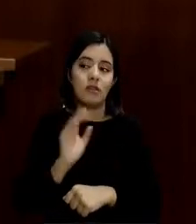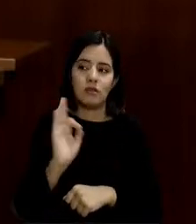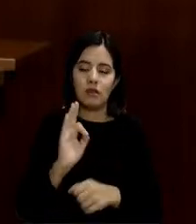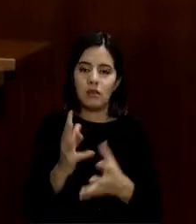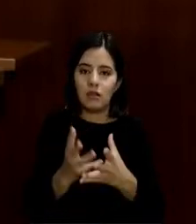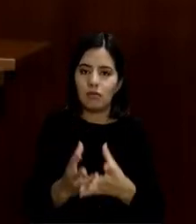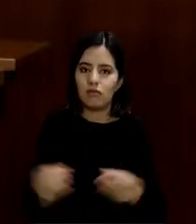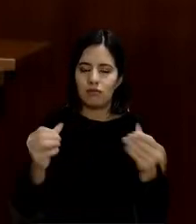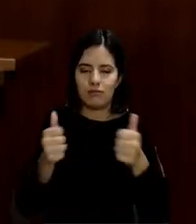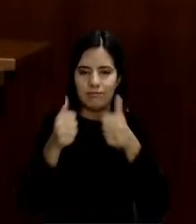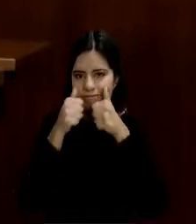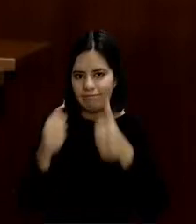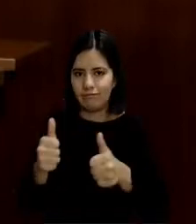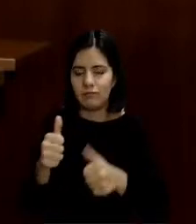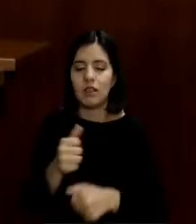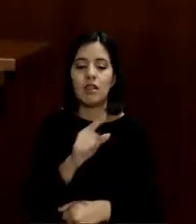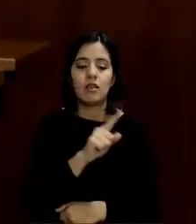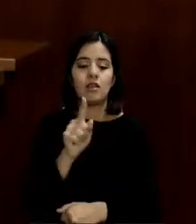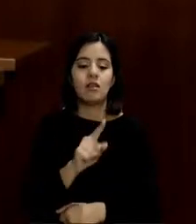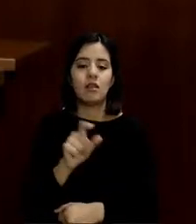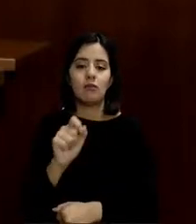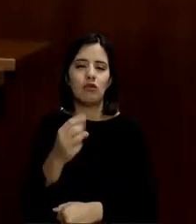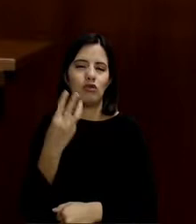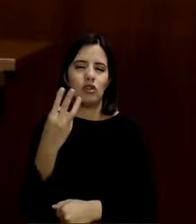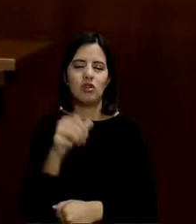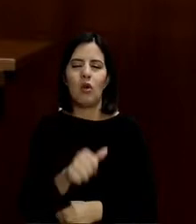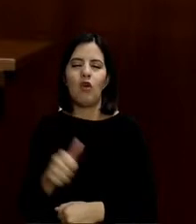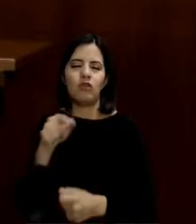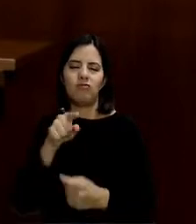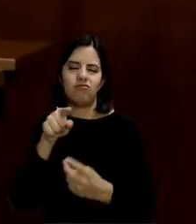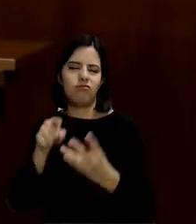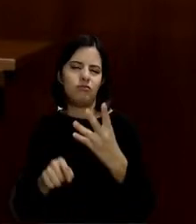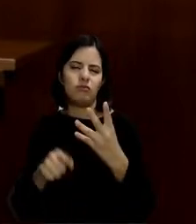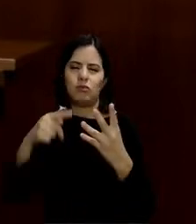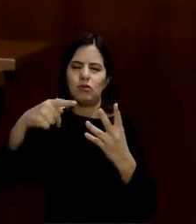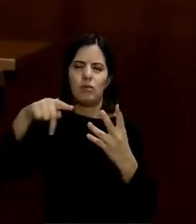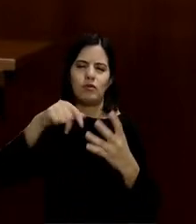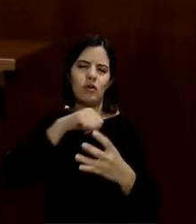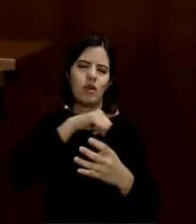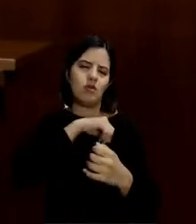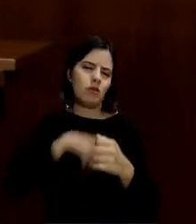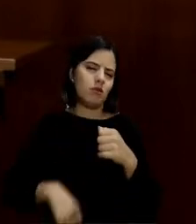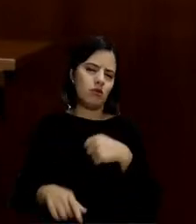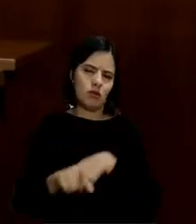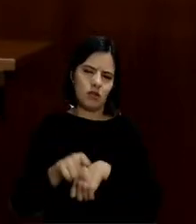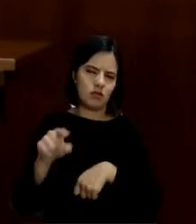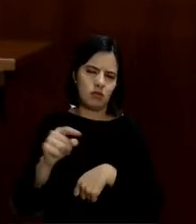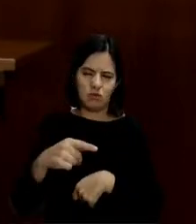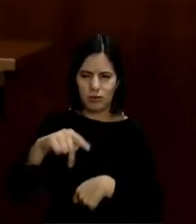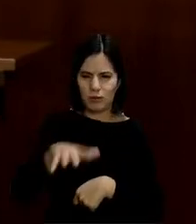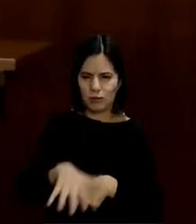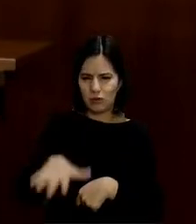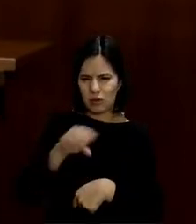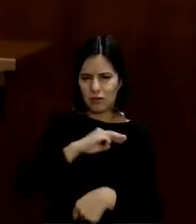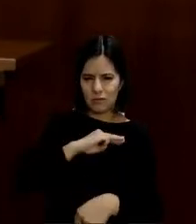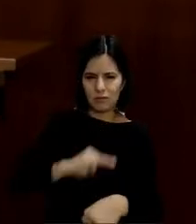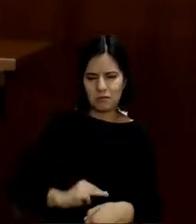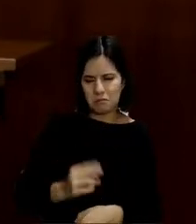desapariciones, Z.3, las demás que determine el ayuntamiento de acuerdo con las necesidades del